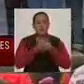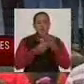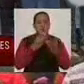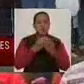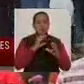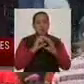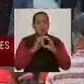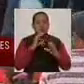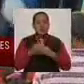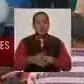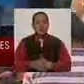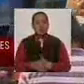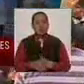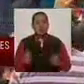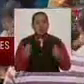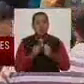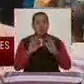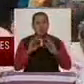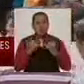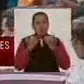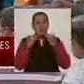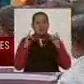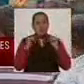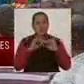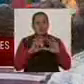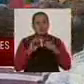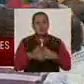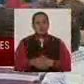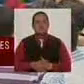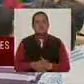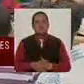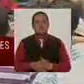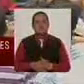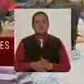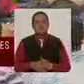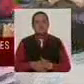comunicarse a través del lenguaje Awajún. A través del